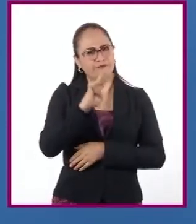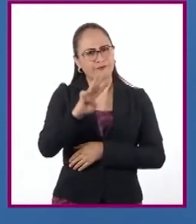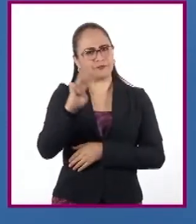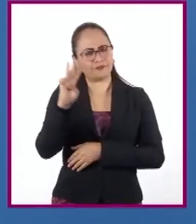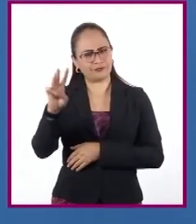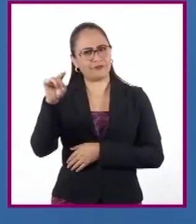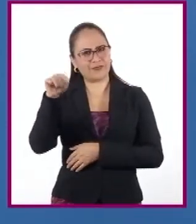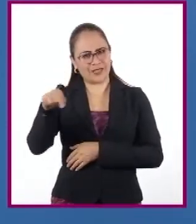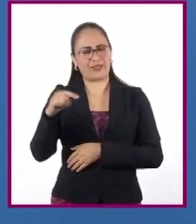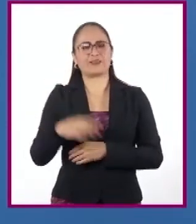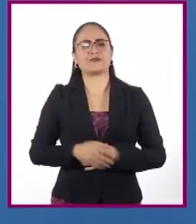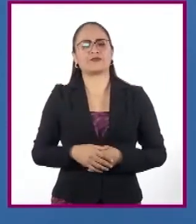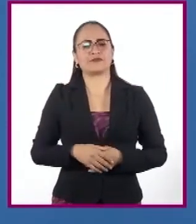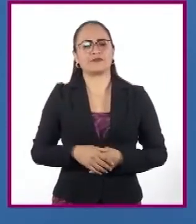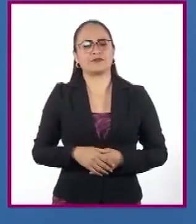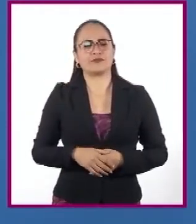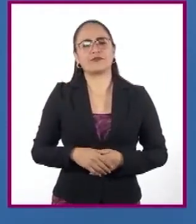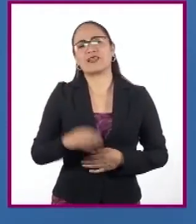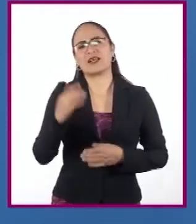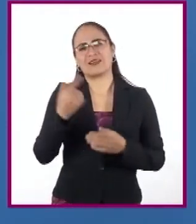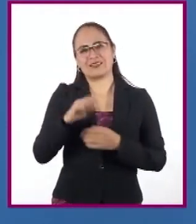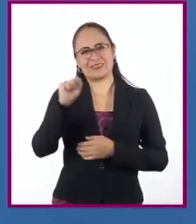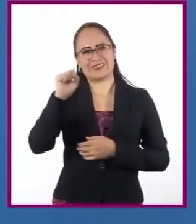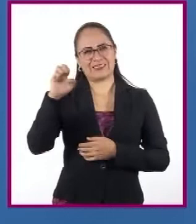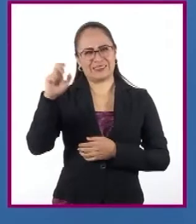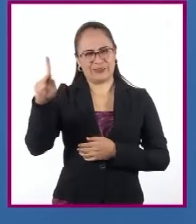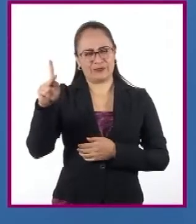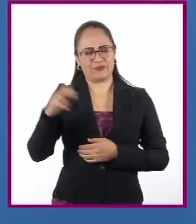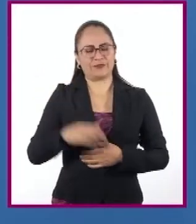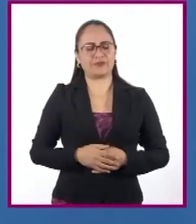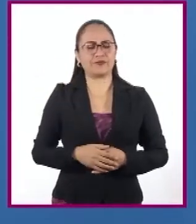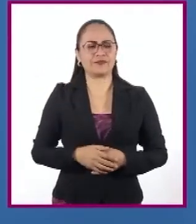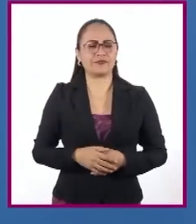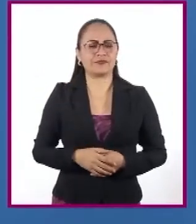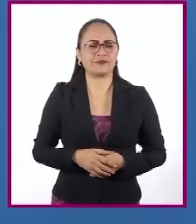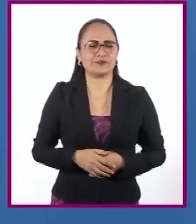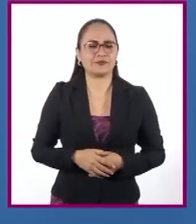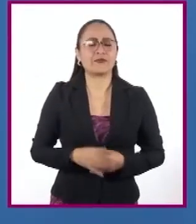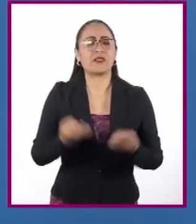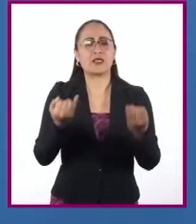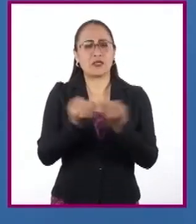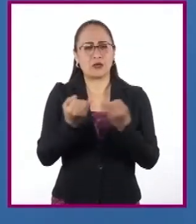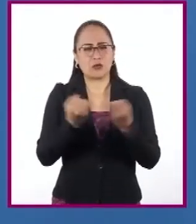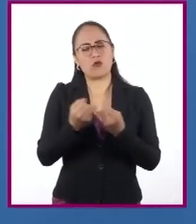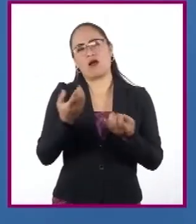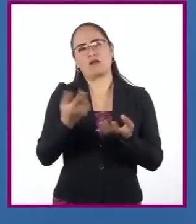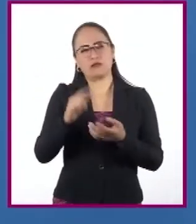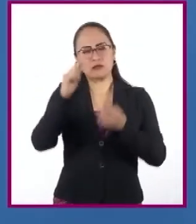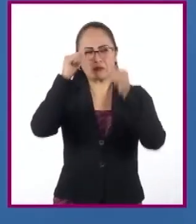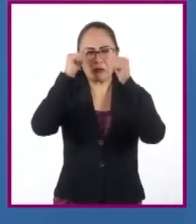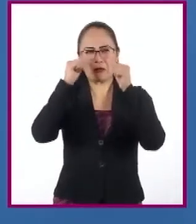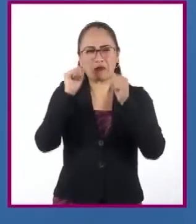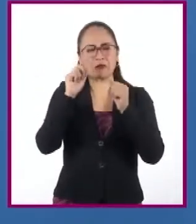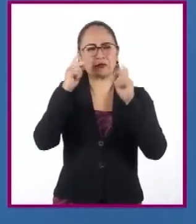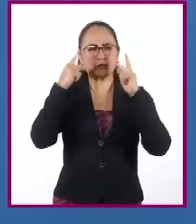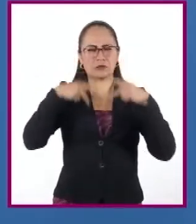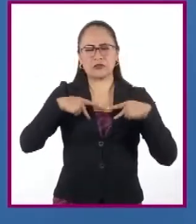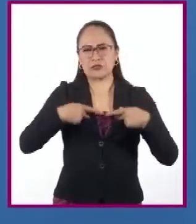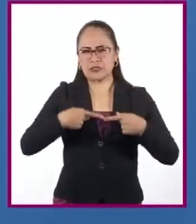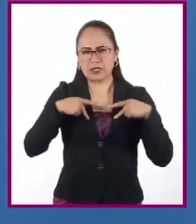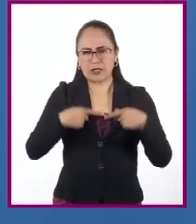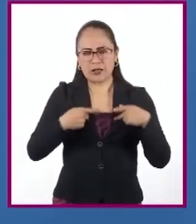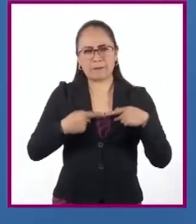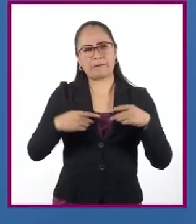la Comisión Nacional de Libros de Texto Gratuitos. Si tienen discapacidad visual, preparen hojas Ledger,